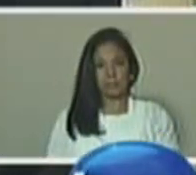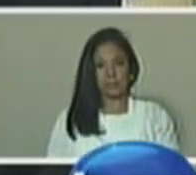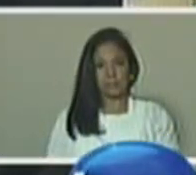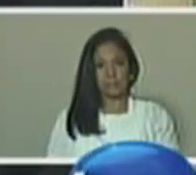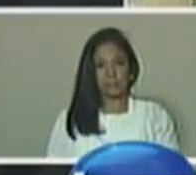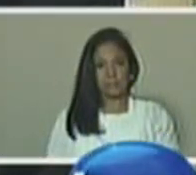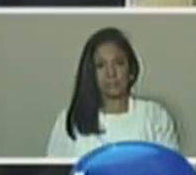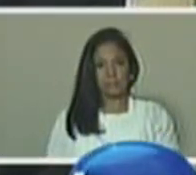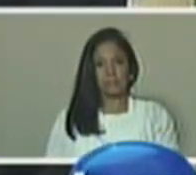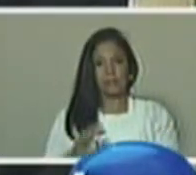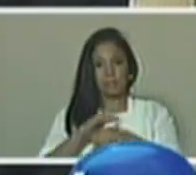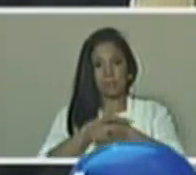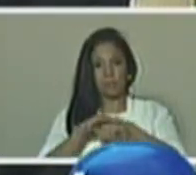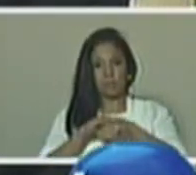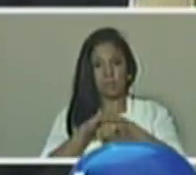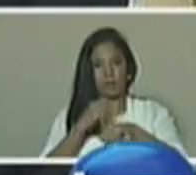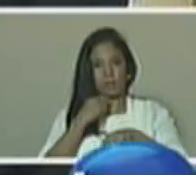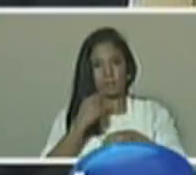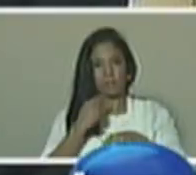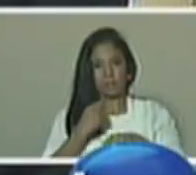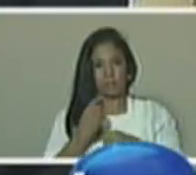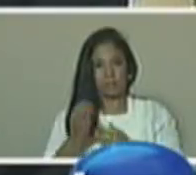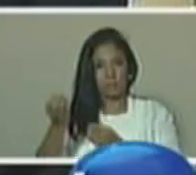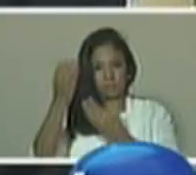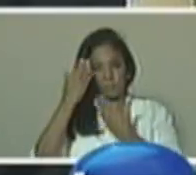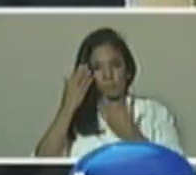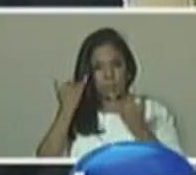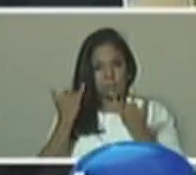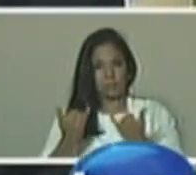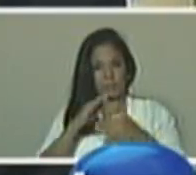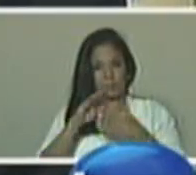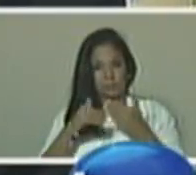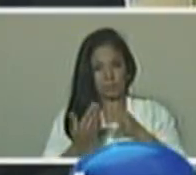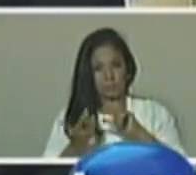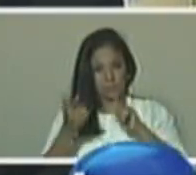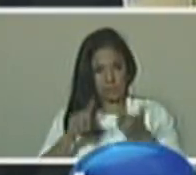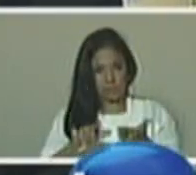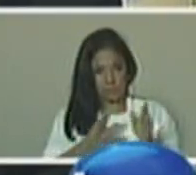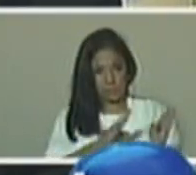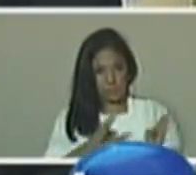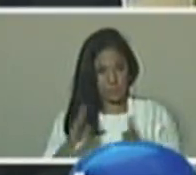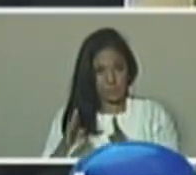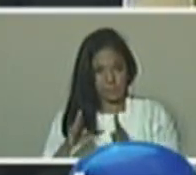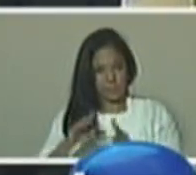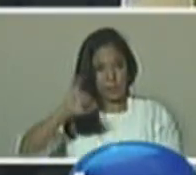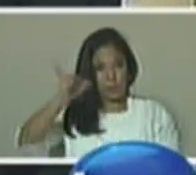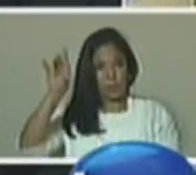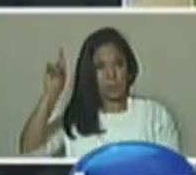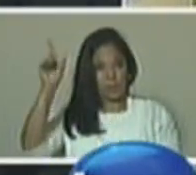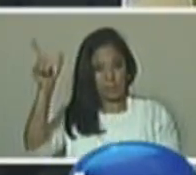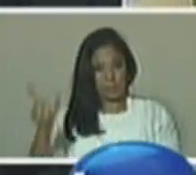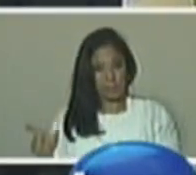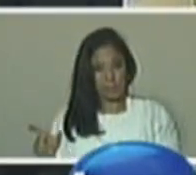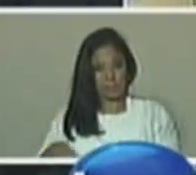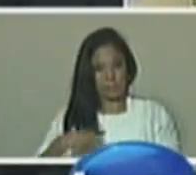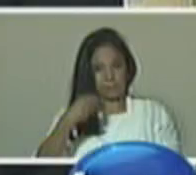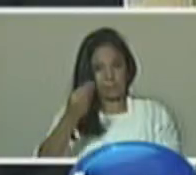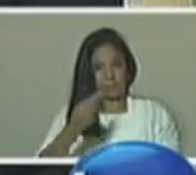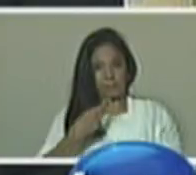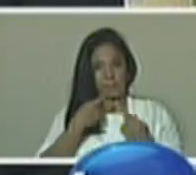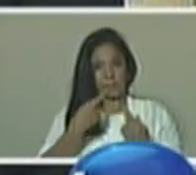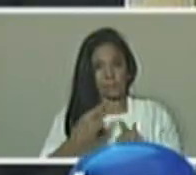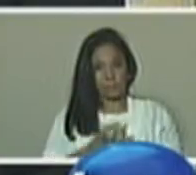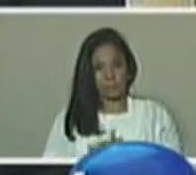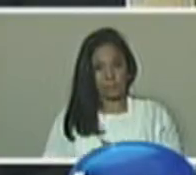nuestros productores son tan amables de decirnos entonces si ya estamos preparados para que el señor Juan David claro. dé los resultados y